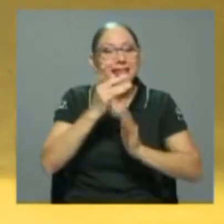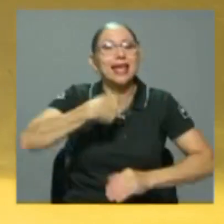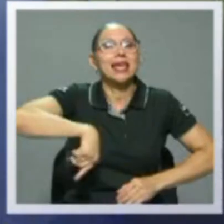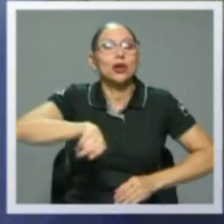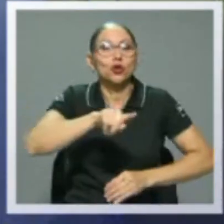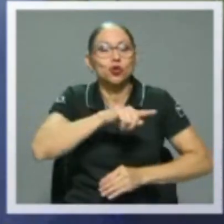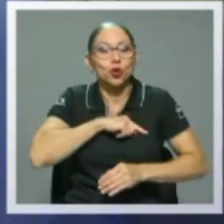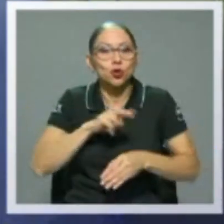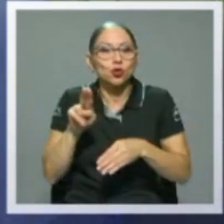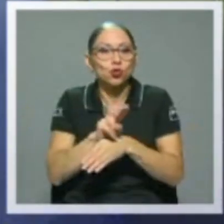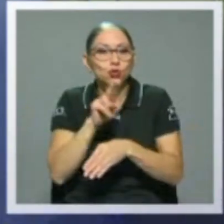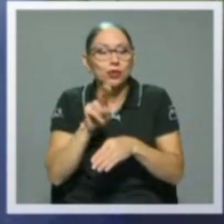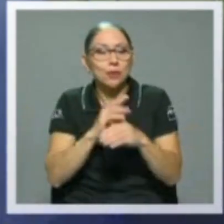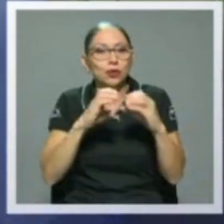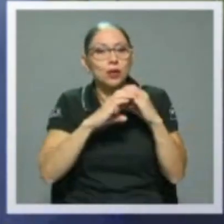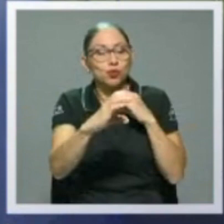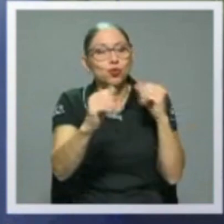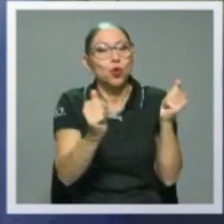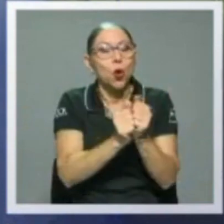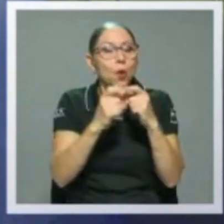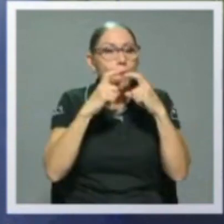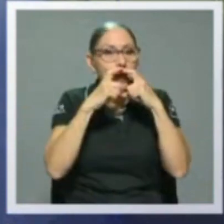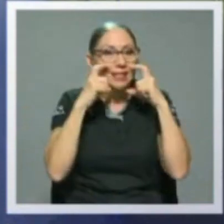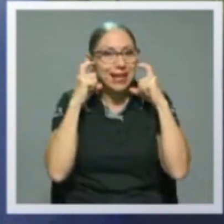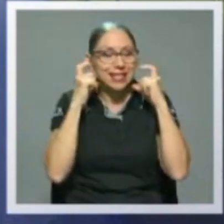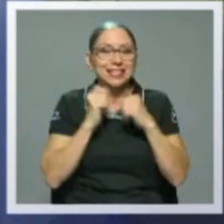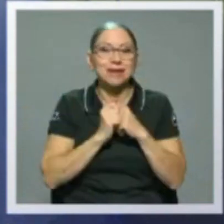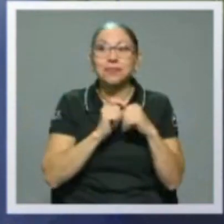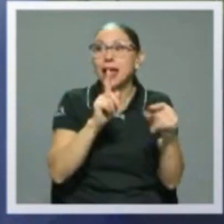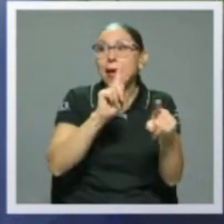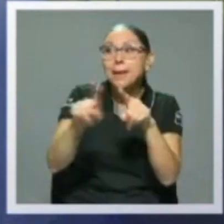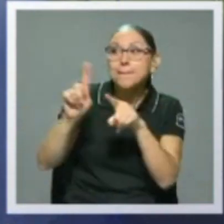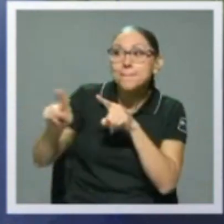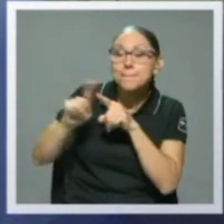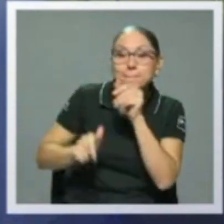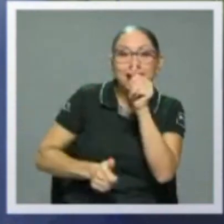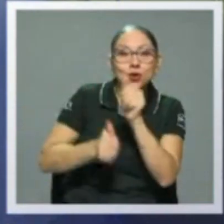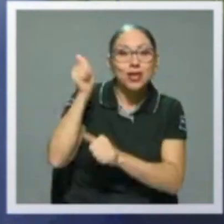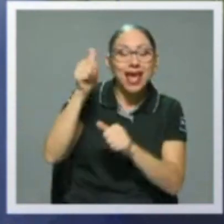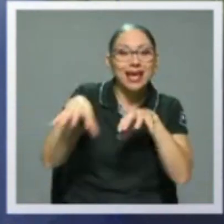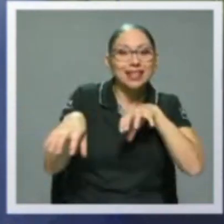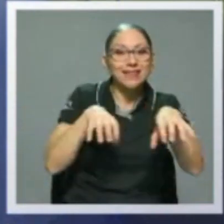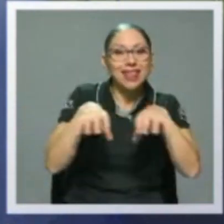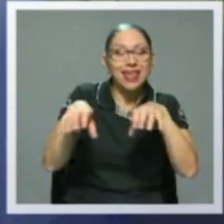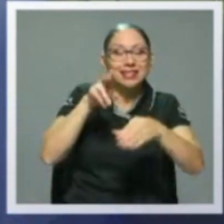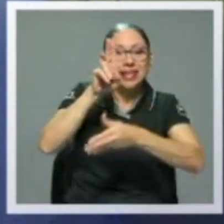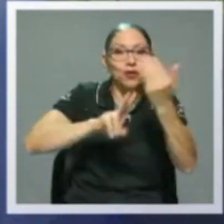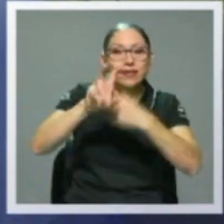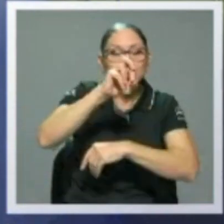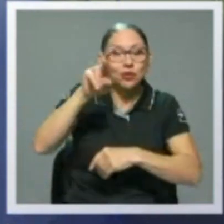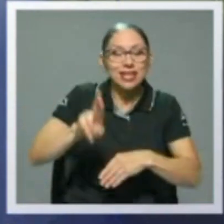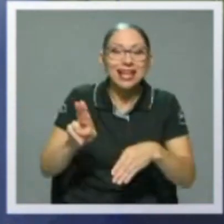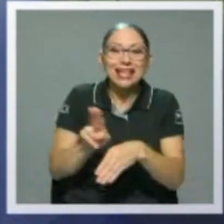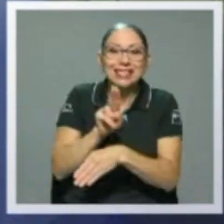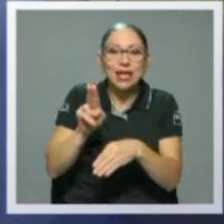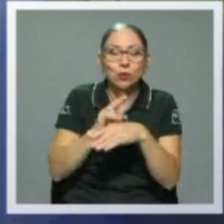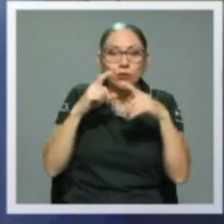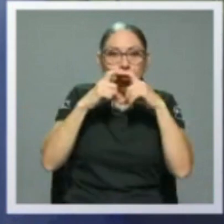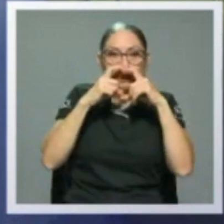de la Universidad de Costa Rica. La mayor parte, o aquellas en que yo participo, se usa, y yo creo que